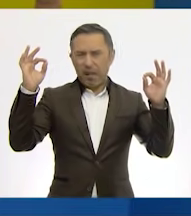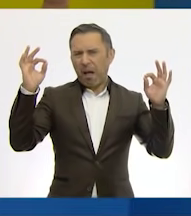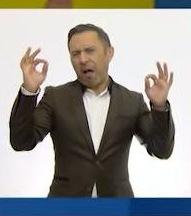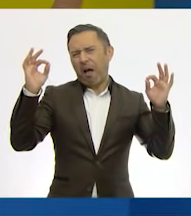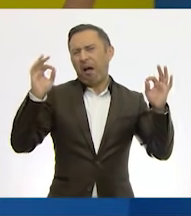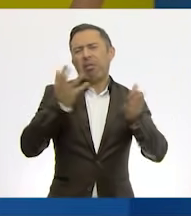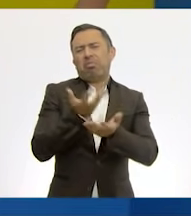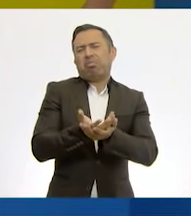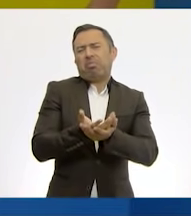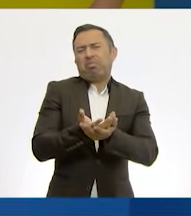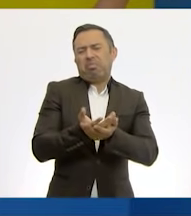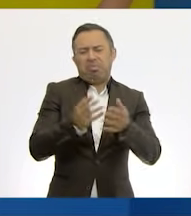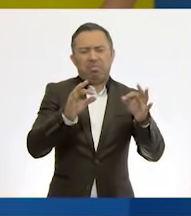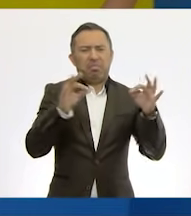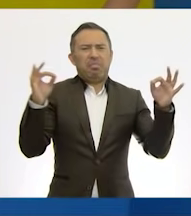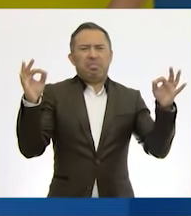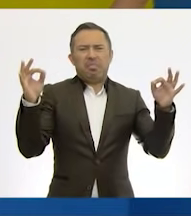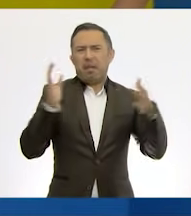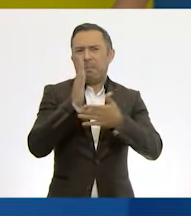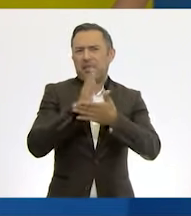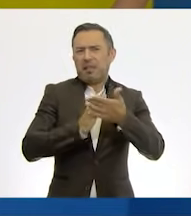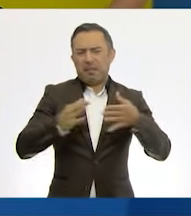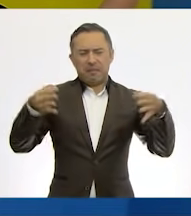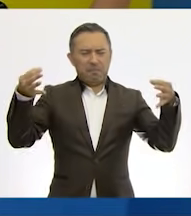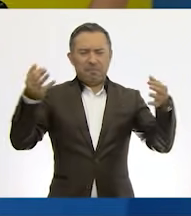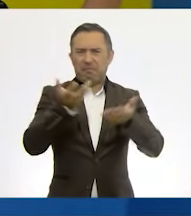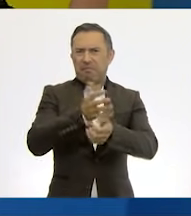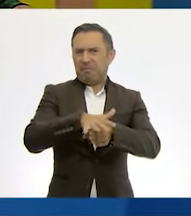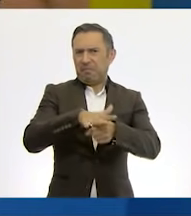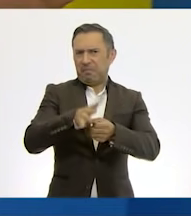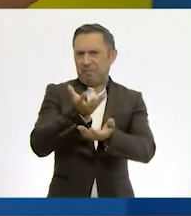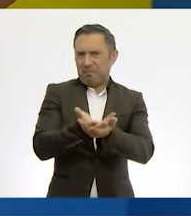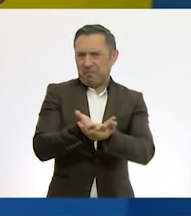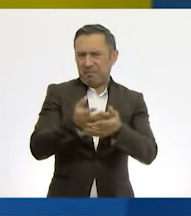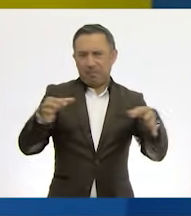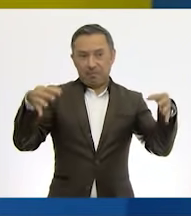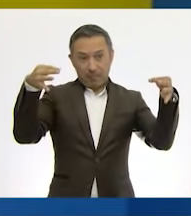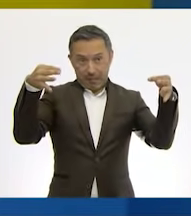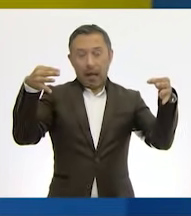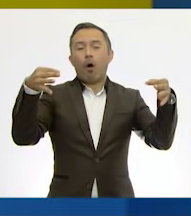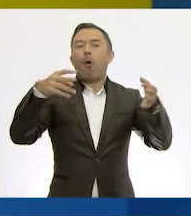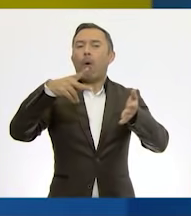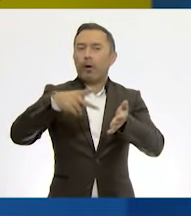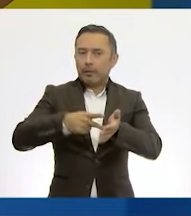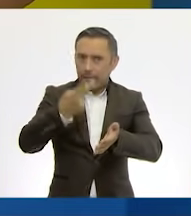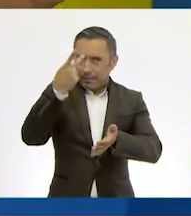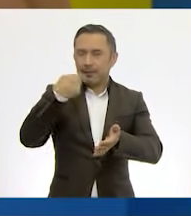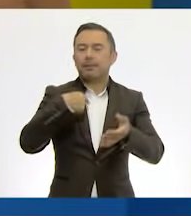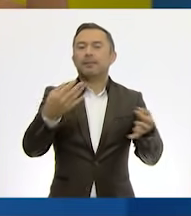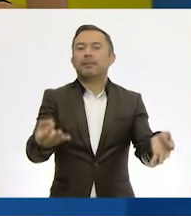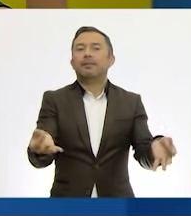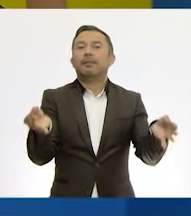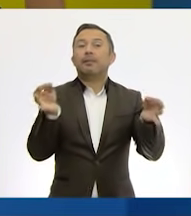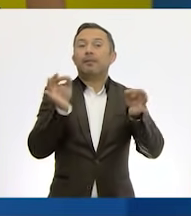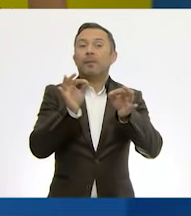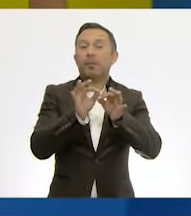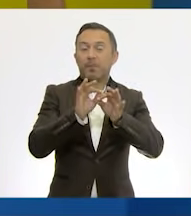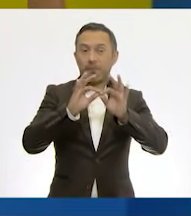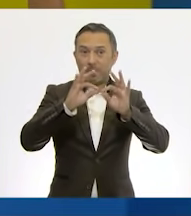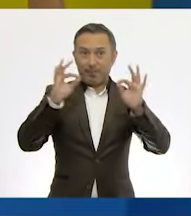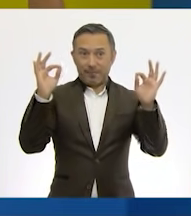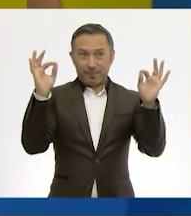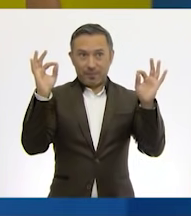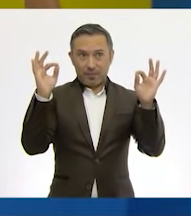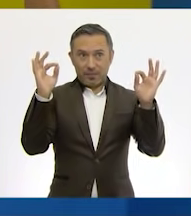hicimos para aquí, ¿verdad? Aquí está tal cual a la mitad. Ajá. Y de aquí lo vamos a volver a doblar así. Y ahí están